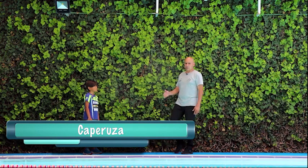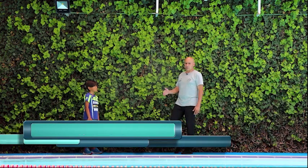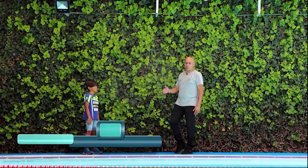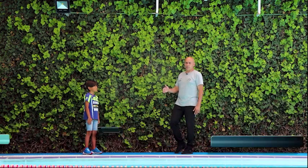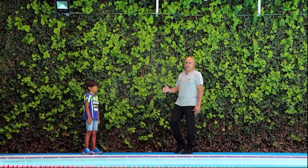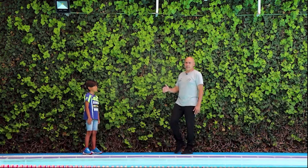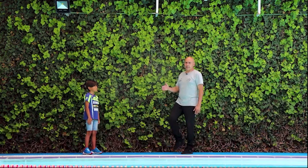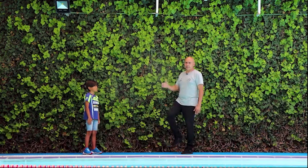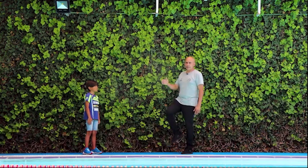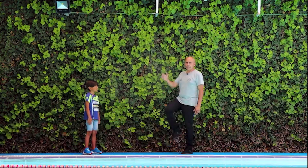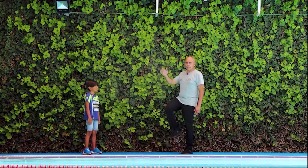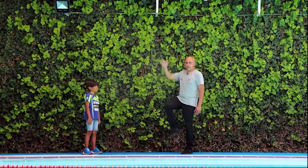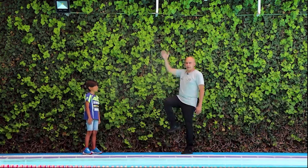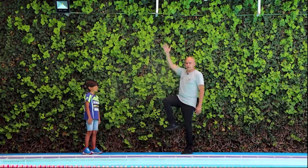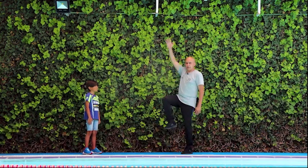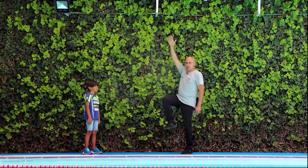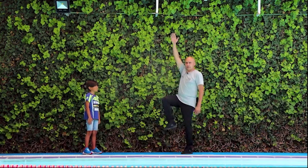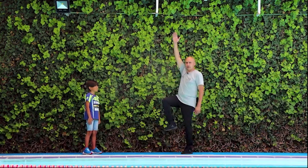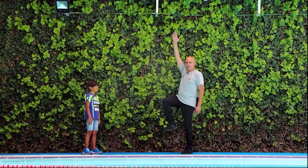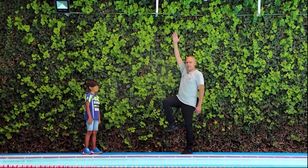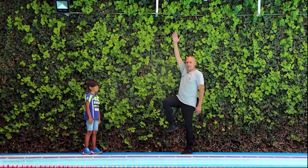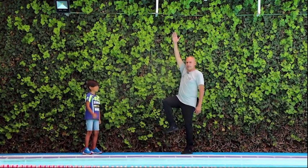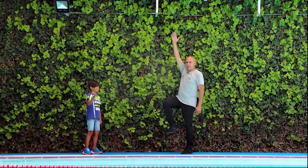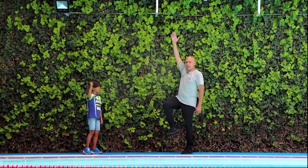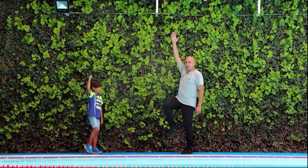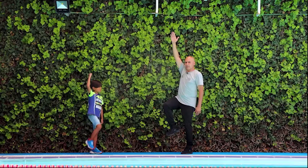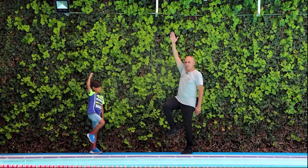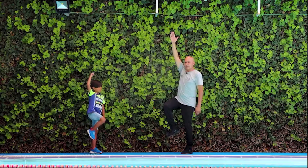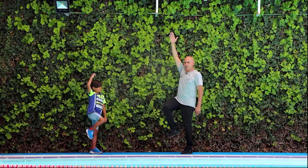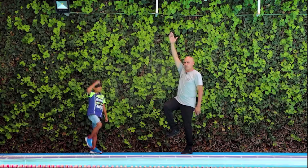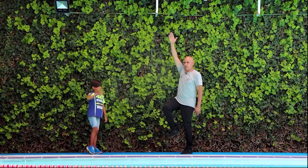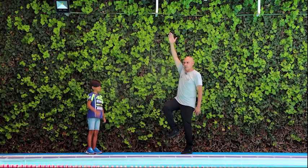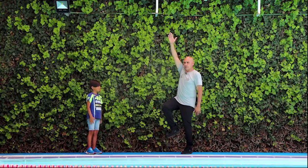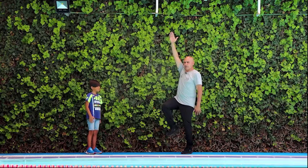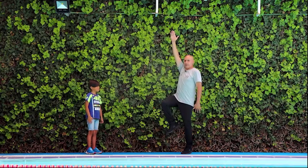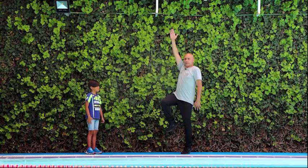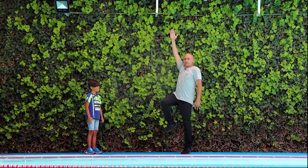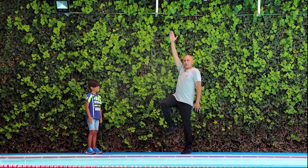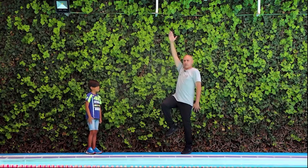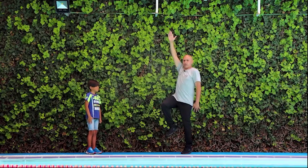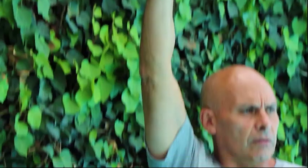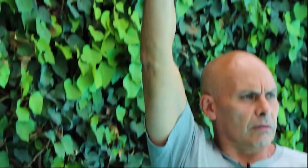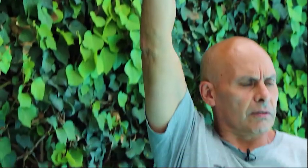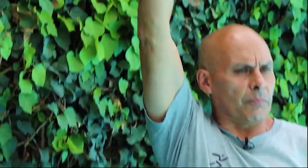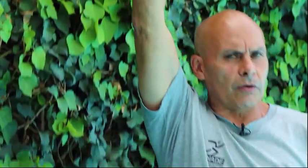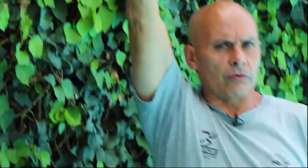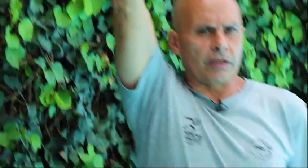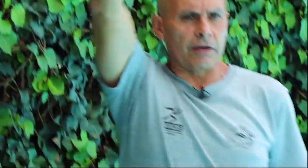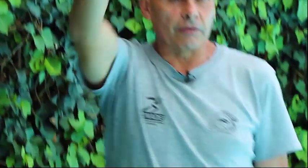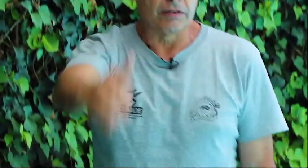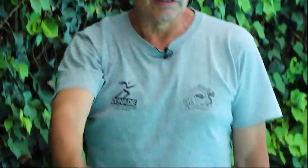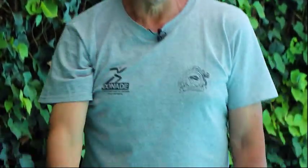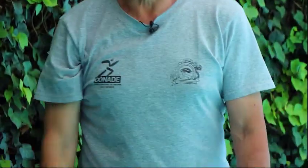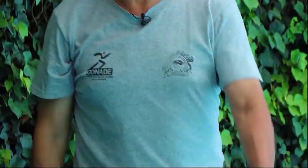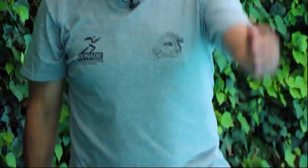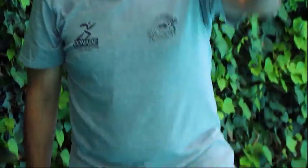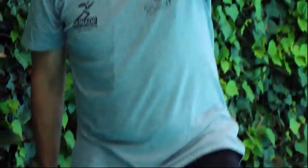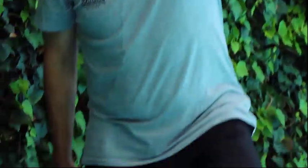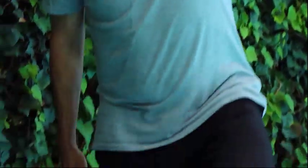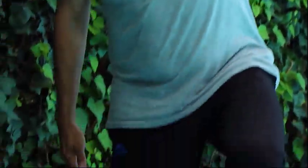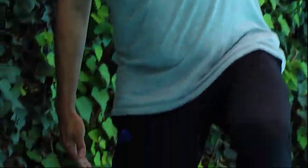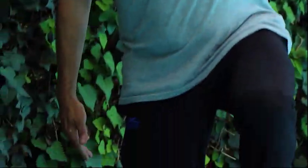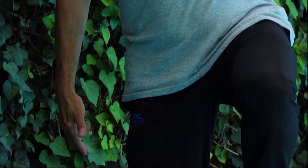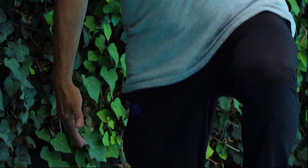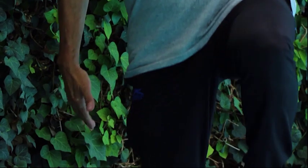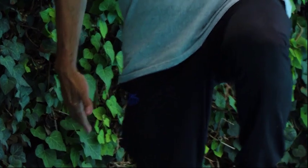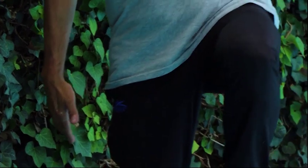nuestra pierna derecha y la mano derecha igual y es el mismo tiempo vamos a llevar talón del pie el contrario izquierda